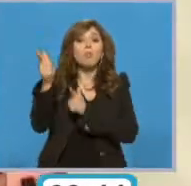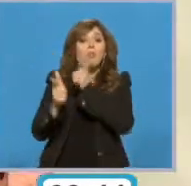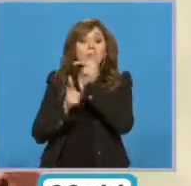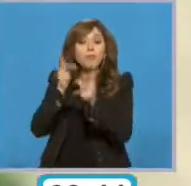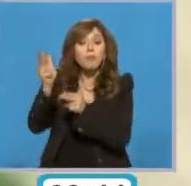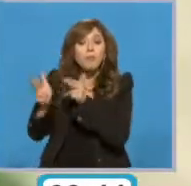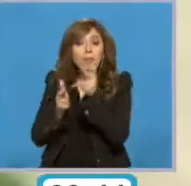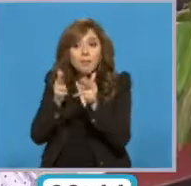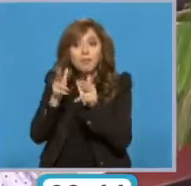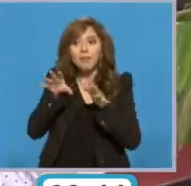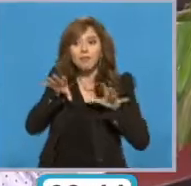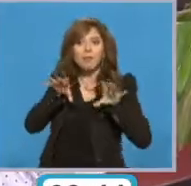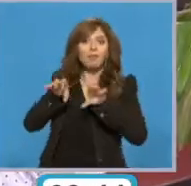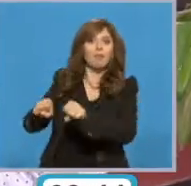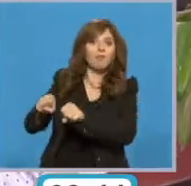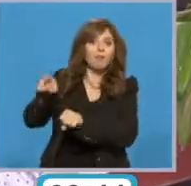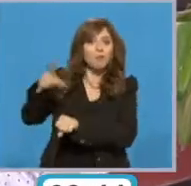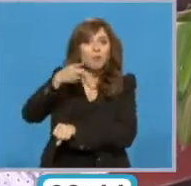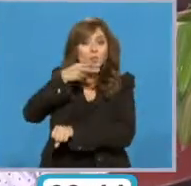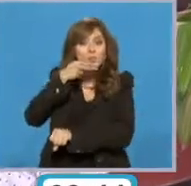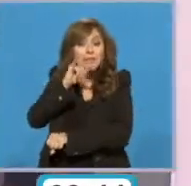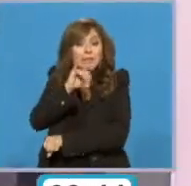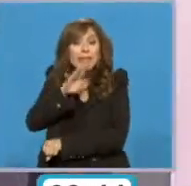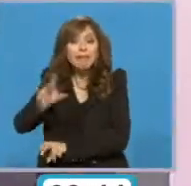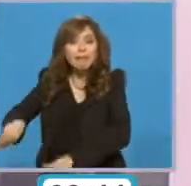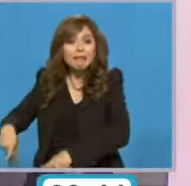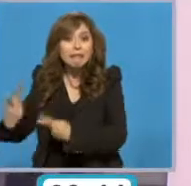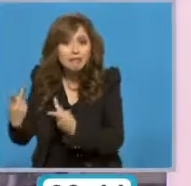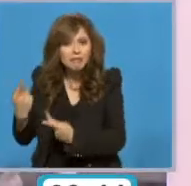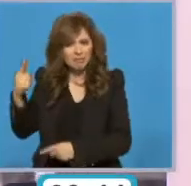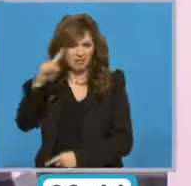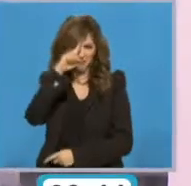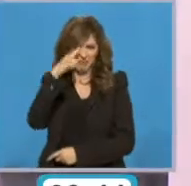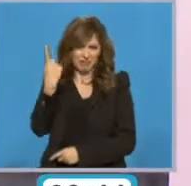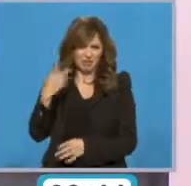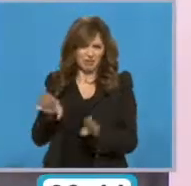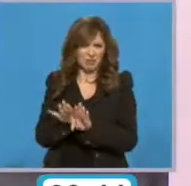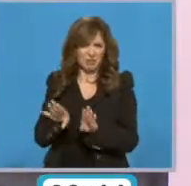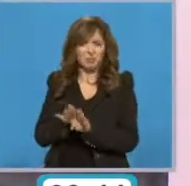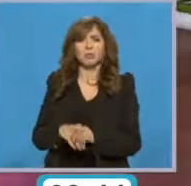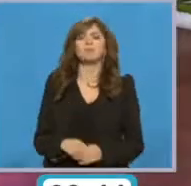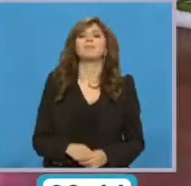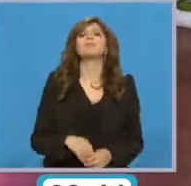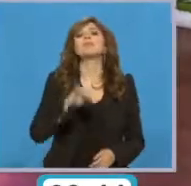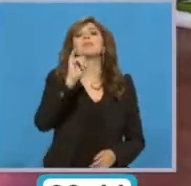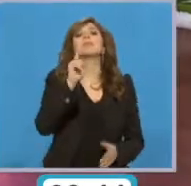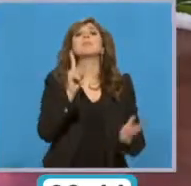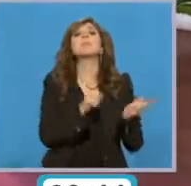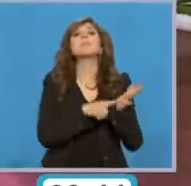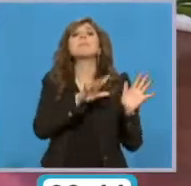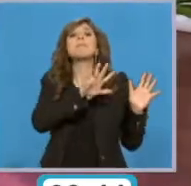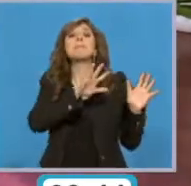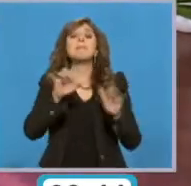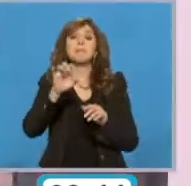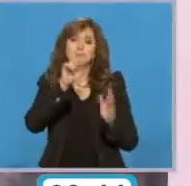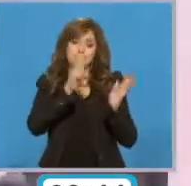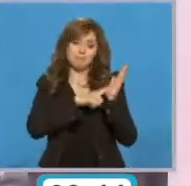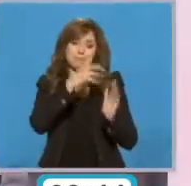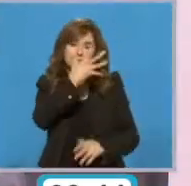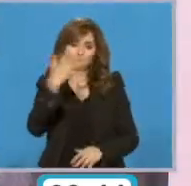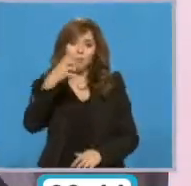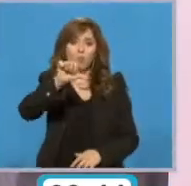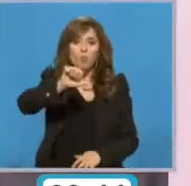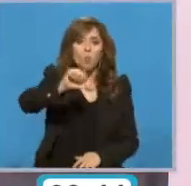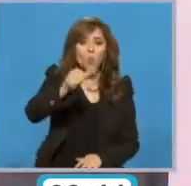muy fácil, ¿no? Sí, claro. Bueno, además hay que pensar también que en 1911, es que esto también nos da muchas pistas sobre el valor y el